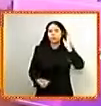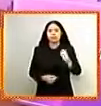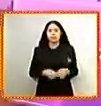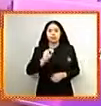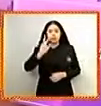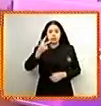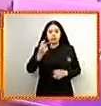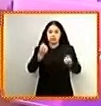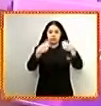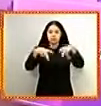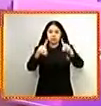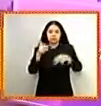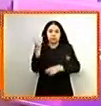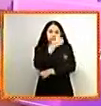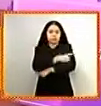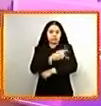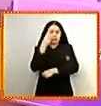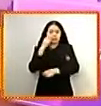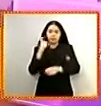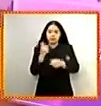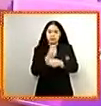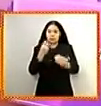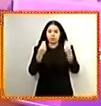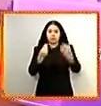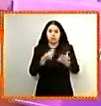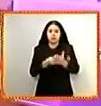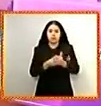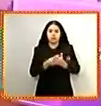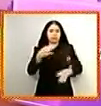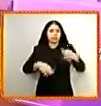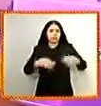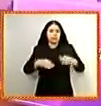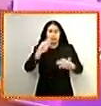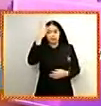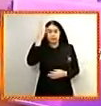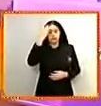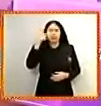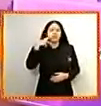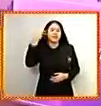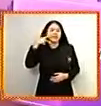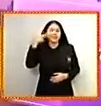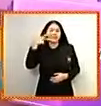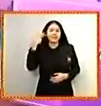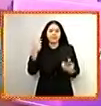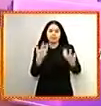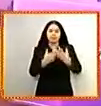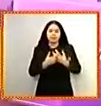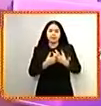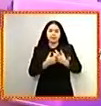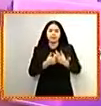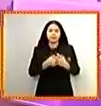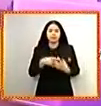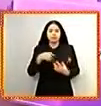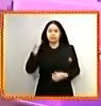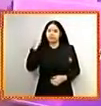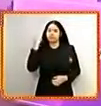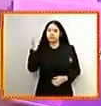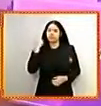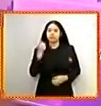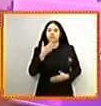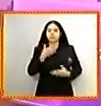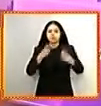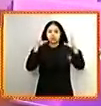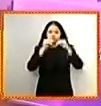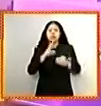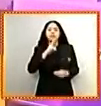tercera oportunidad del día para ganar mucho dinero. Qué alegría saludarles, soy Malubi y me encuentro en compañía de Scarlett. Muy buenas noches